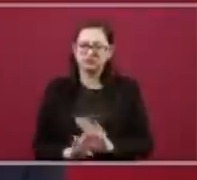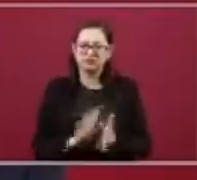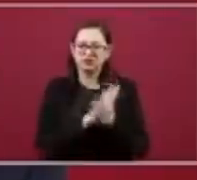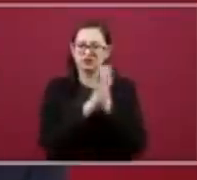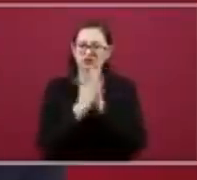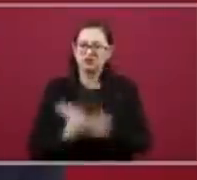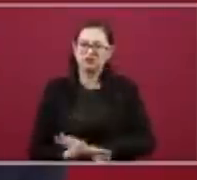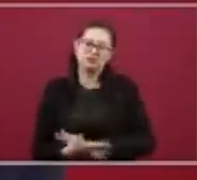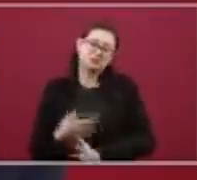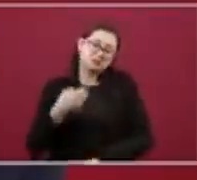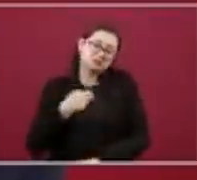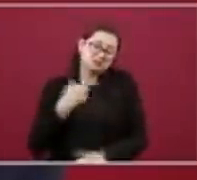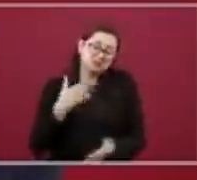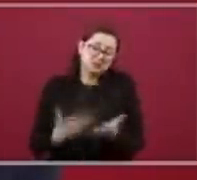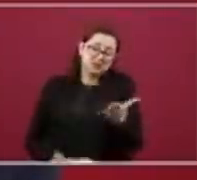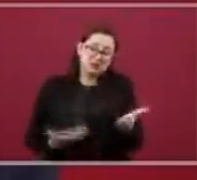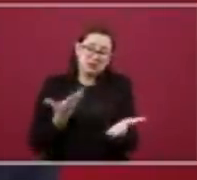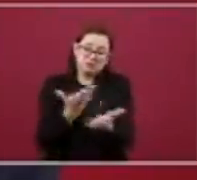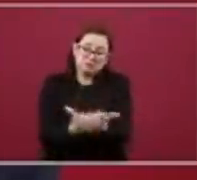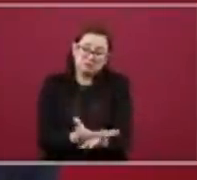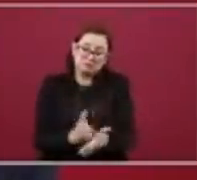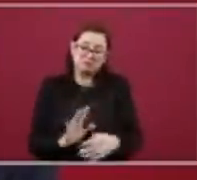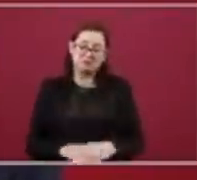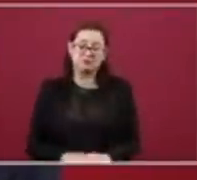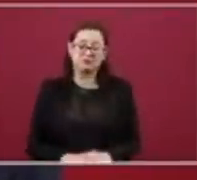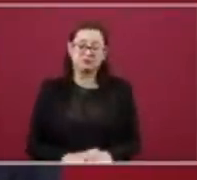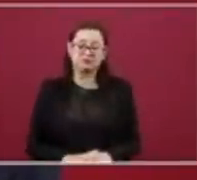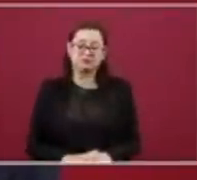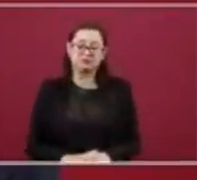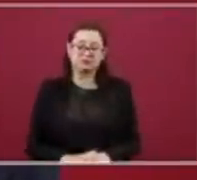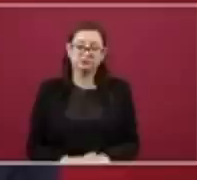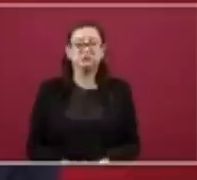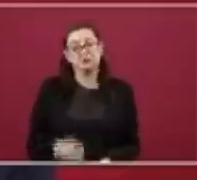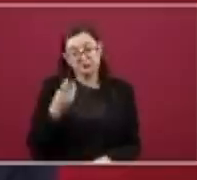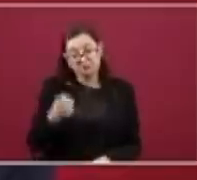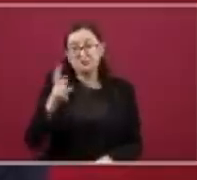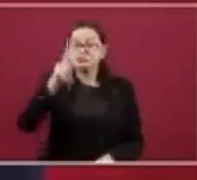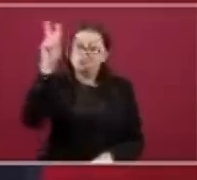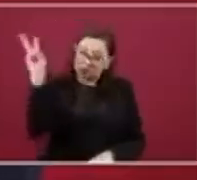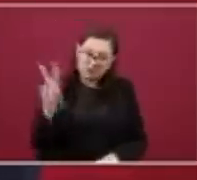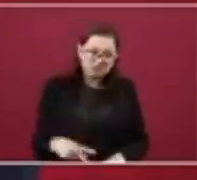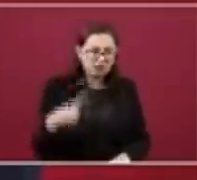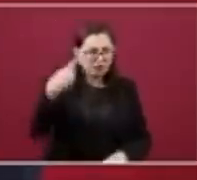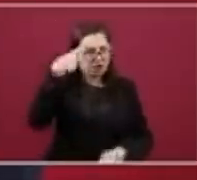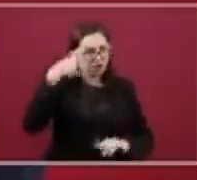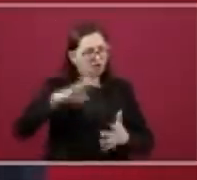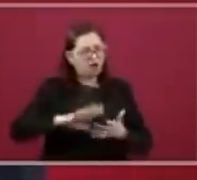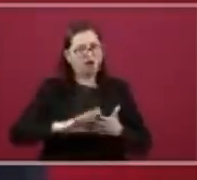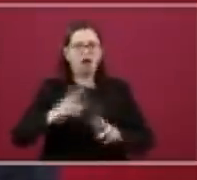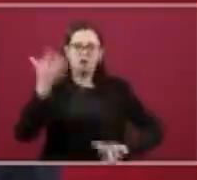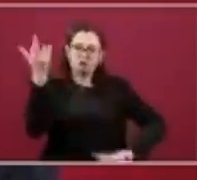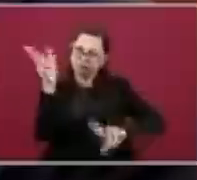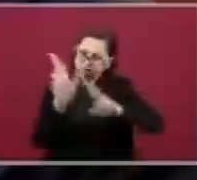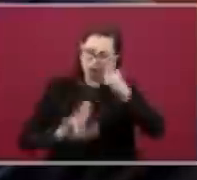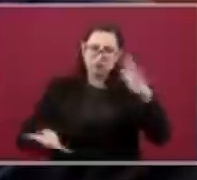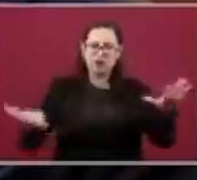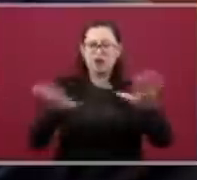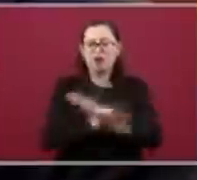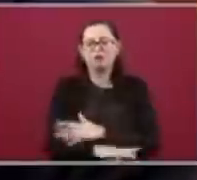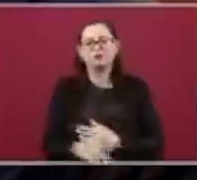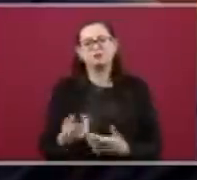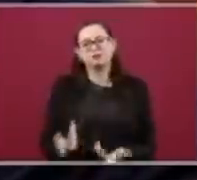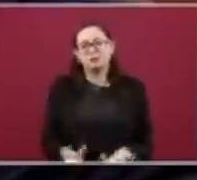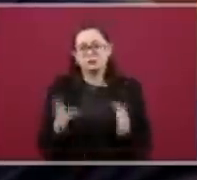Ese es nuestro planteamiento. Y eso es ser revolucionario. Lo otro es conservadurismo,